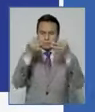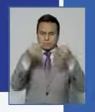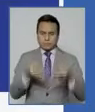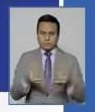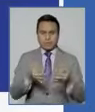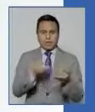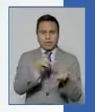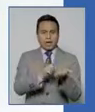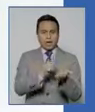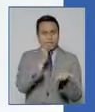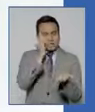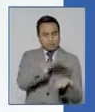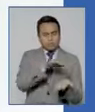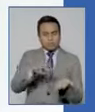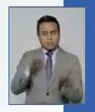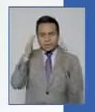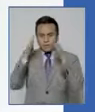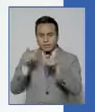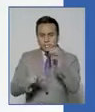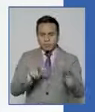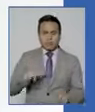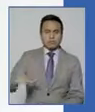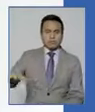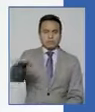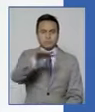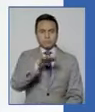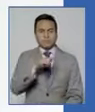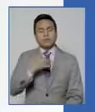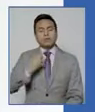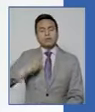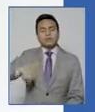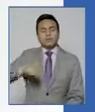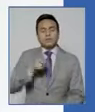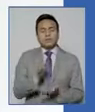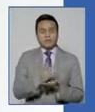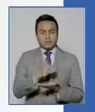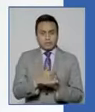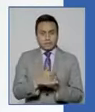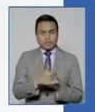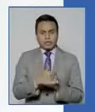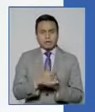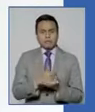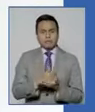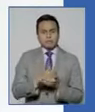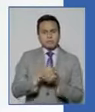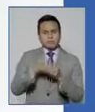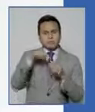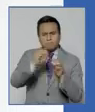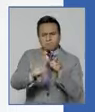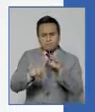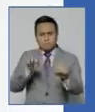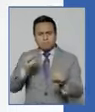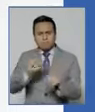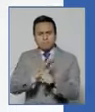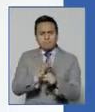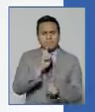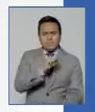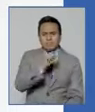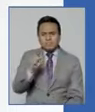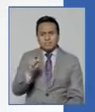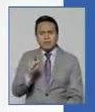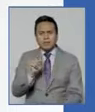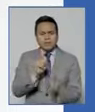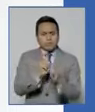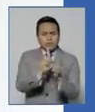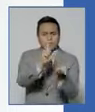12.121 habitaciones para poder atender a la población. Nuestra estrategia de testear una gran cantidad de personas, de